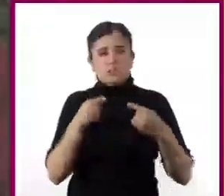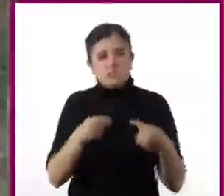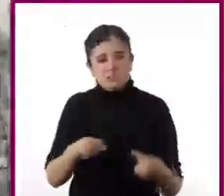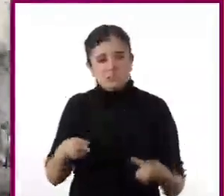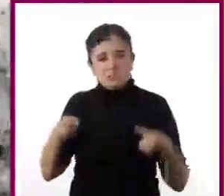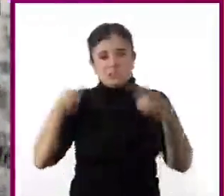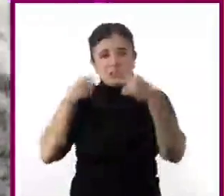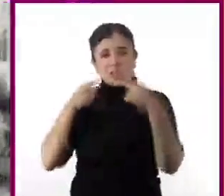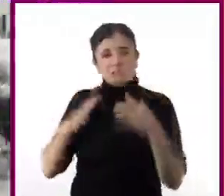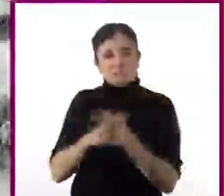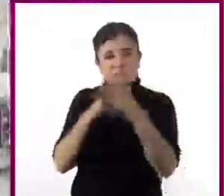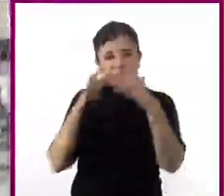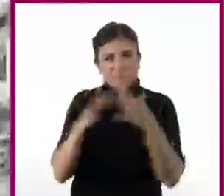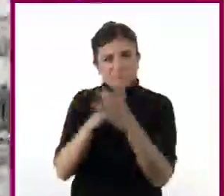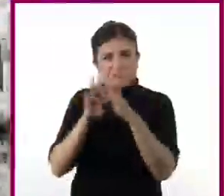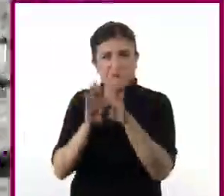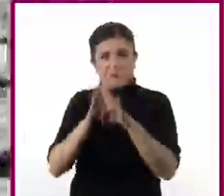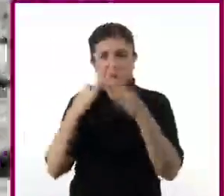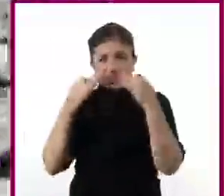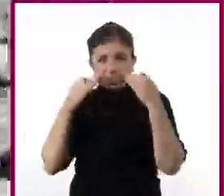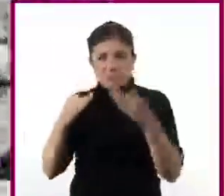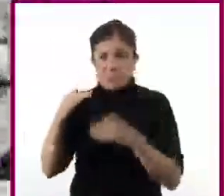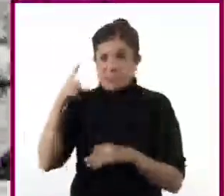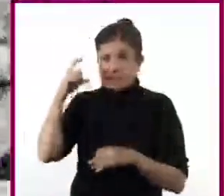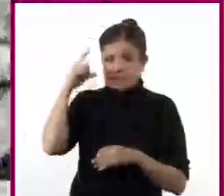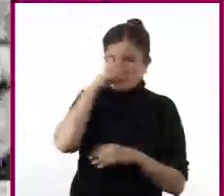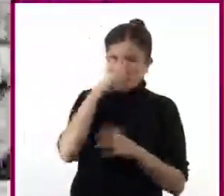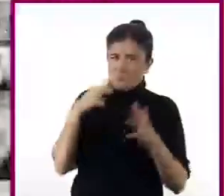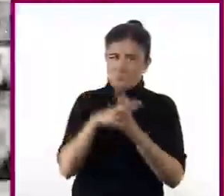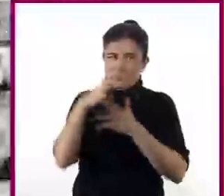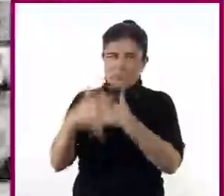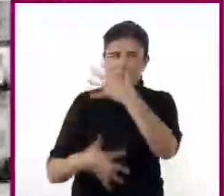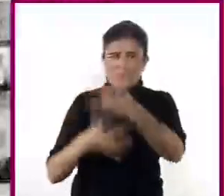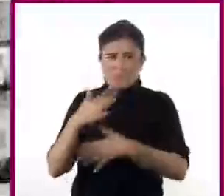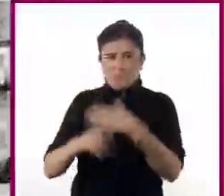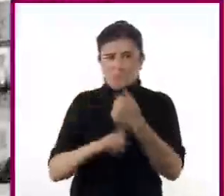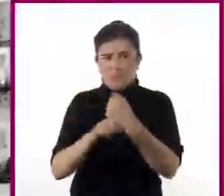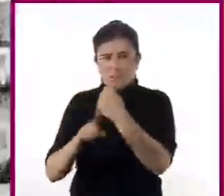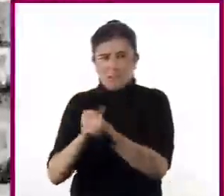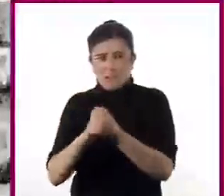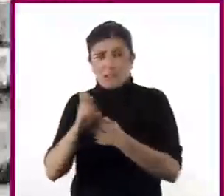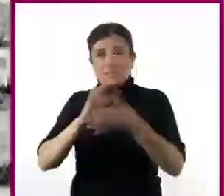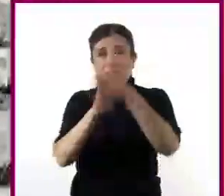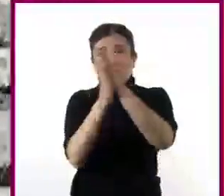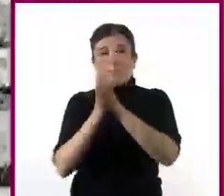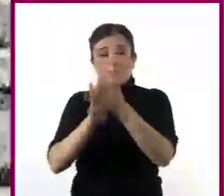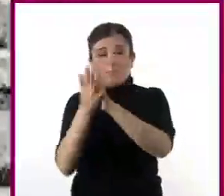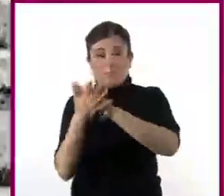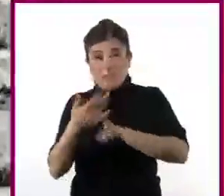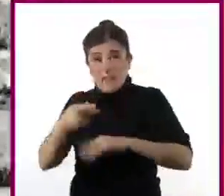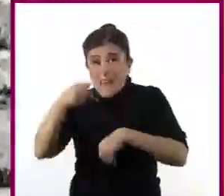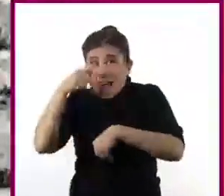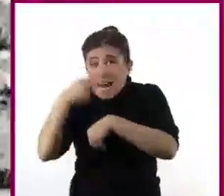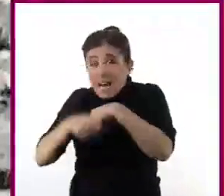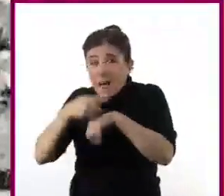confrontación a todas luces difícil y en un mundo de grandes transformaciones, en donde el riesgo mayor, además, es la